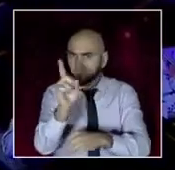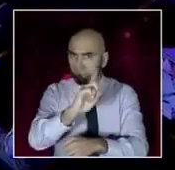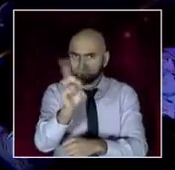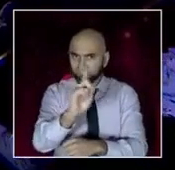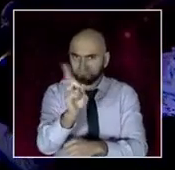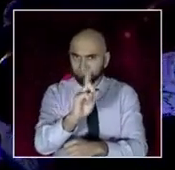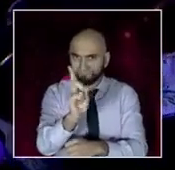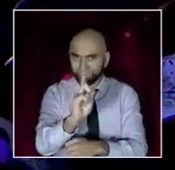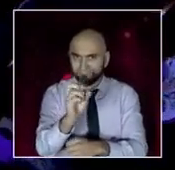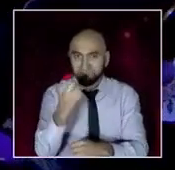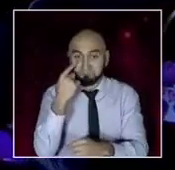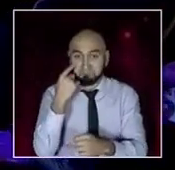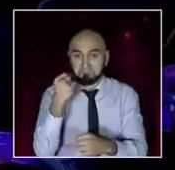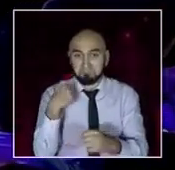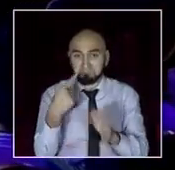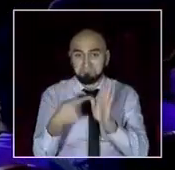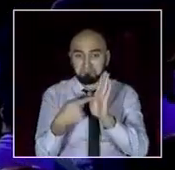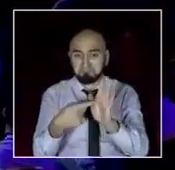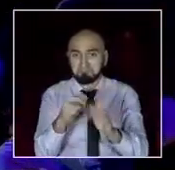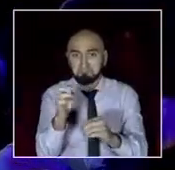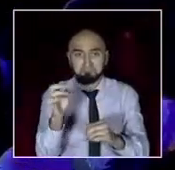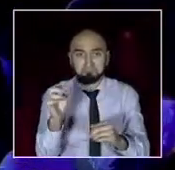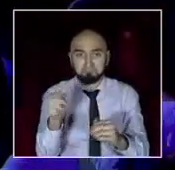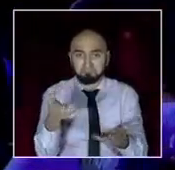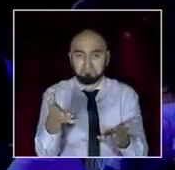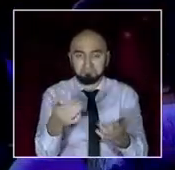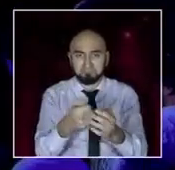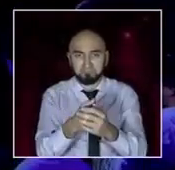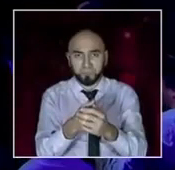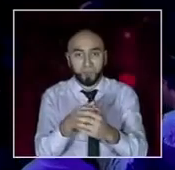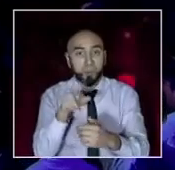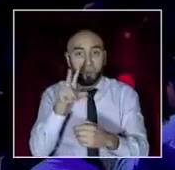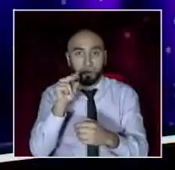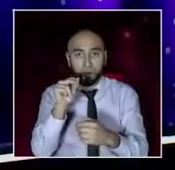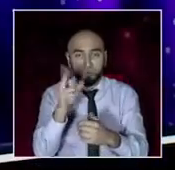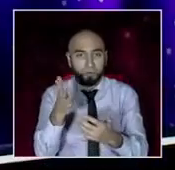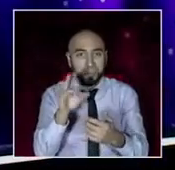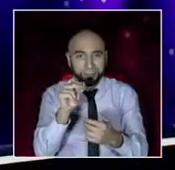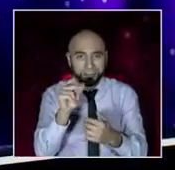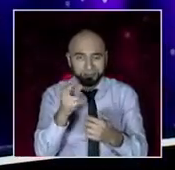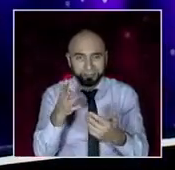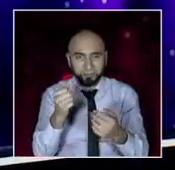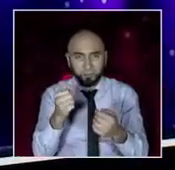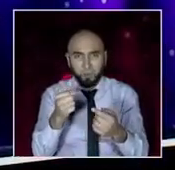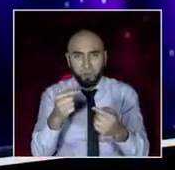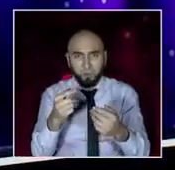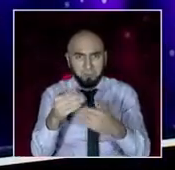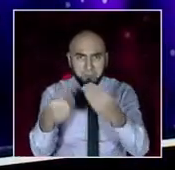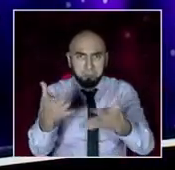mover esta barra aquí y no hay. Es un gris continuo.